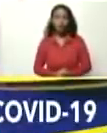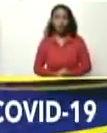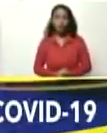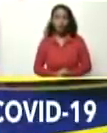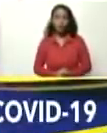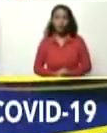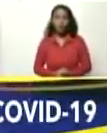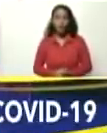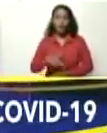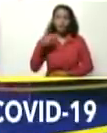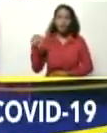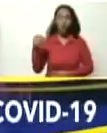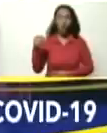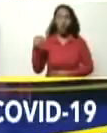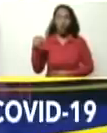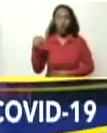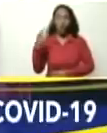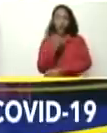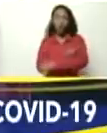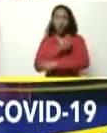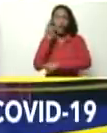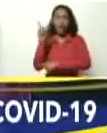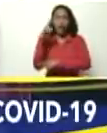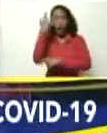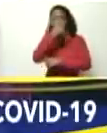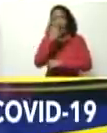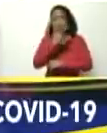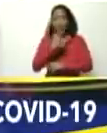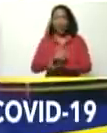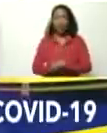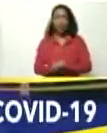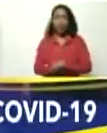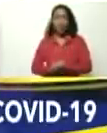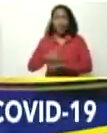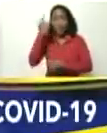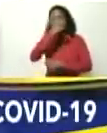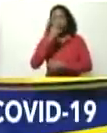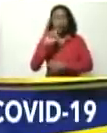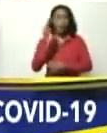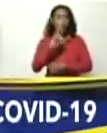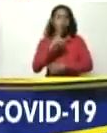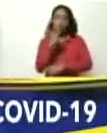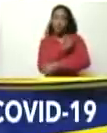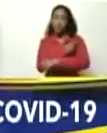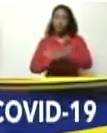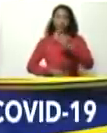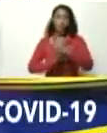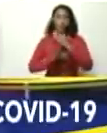y le negaron las vacunas al África. Y el África no se ha vacunado todavía.